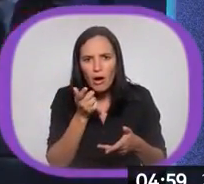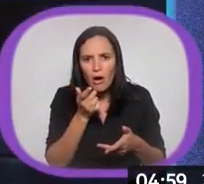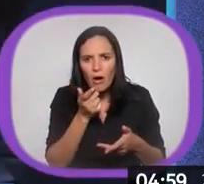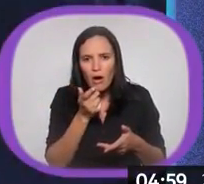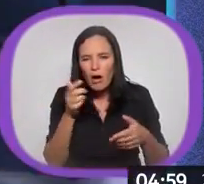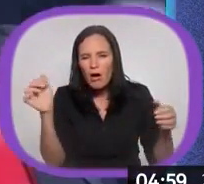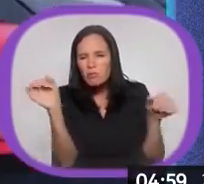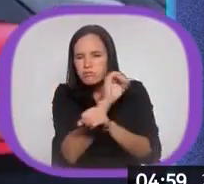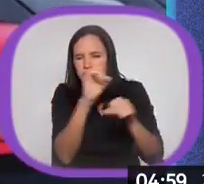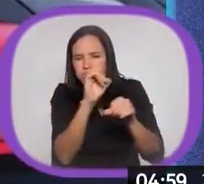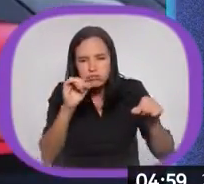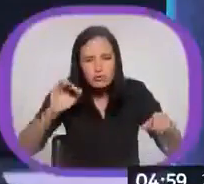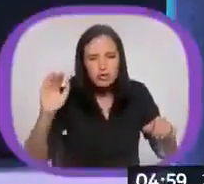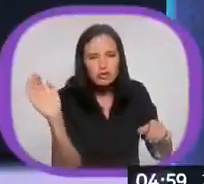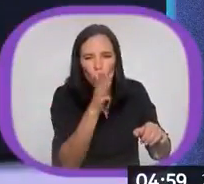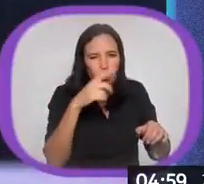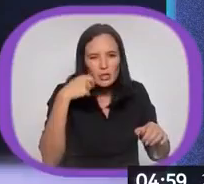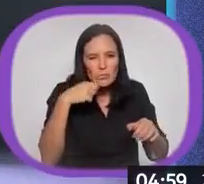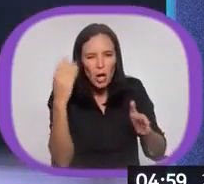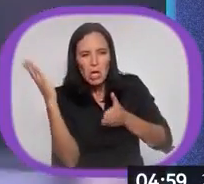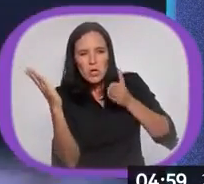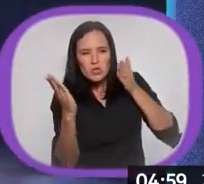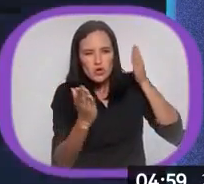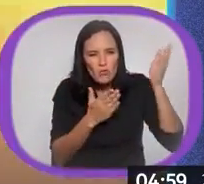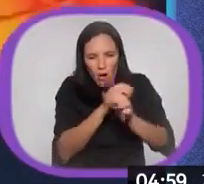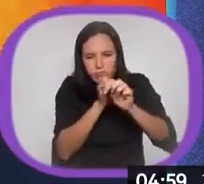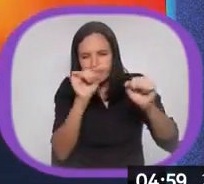¡Tancor destruye Robobestia!